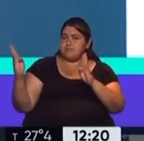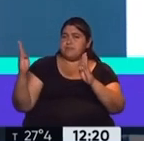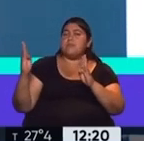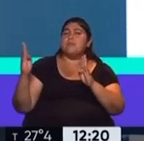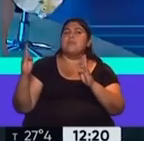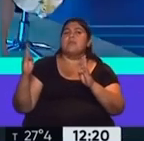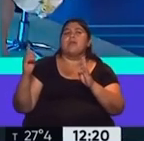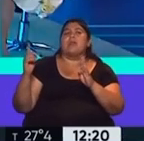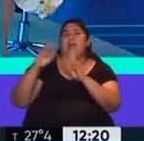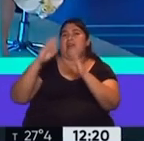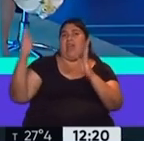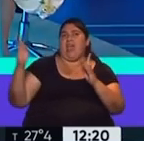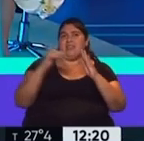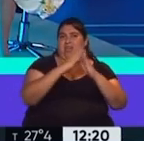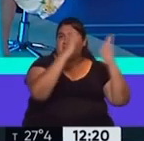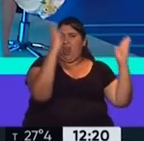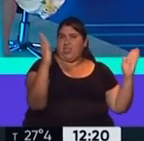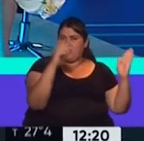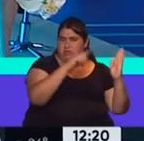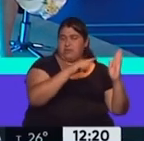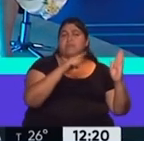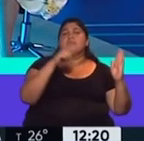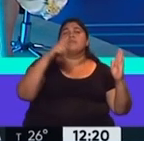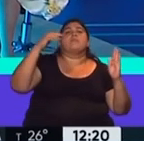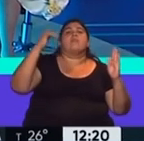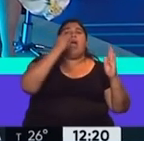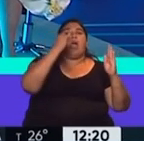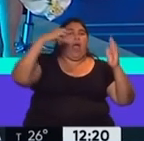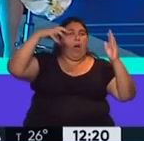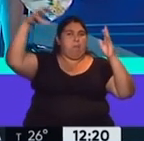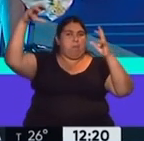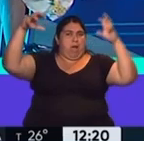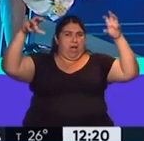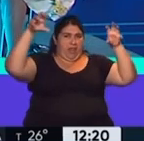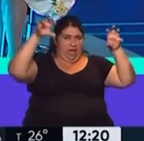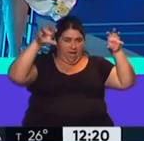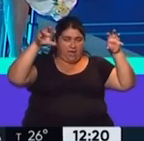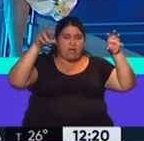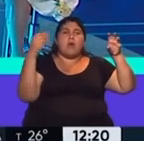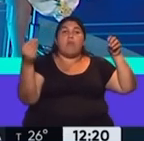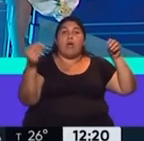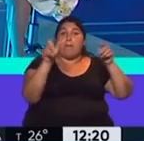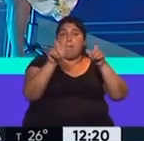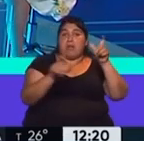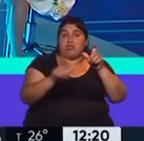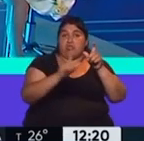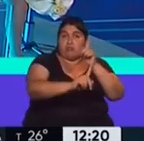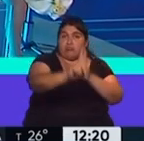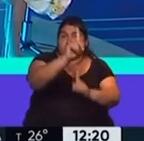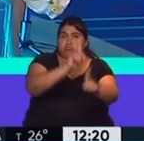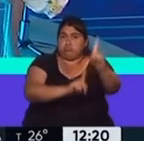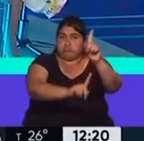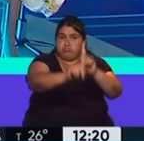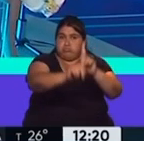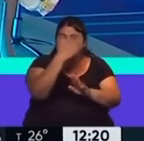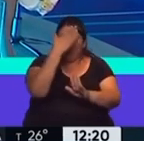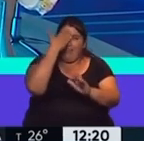estudio entonces hay colocadas cámaras que detectan a las personas si tienen